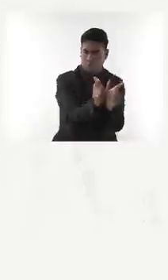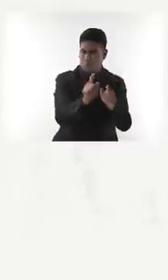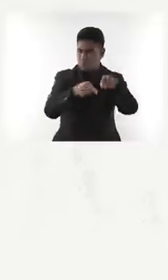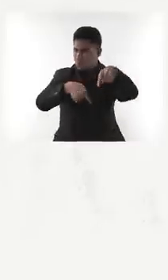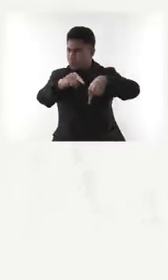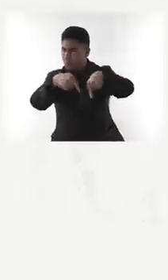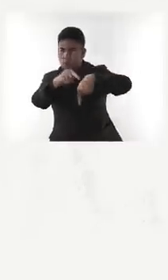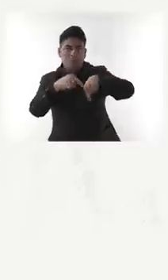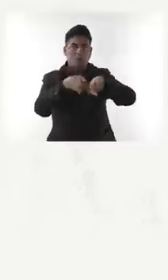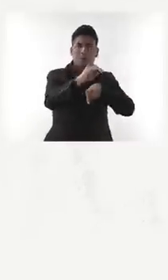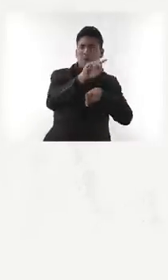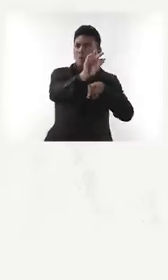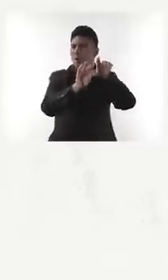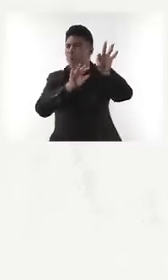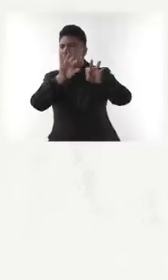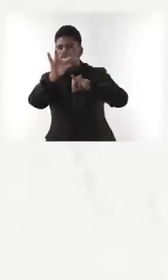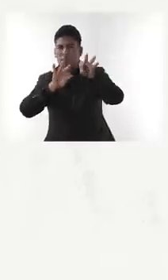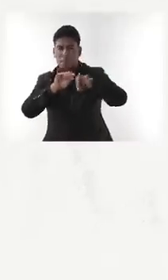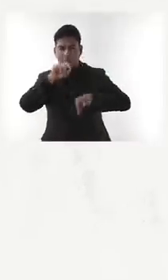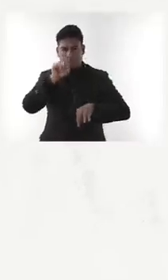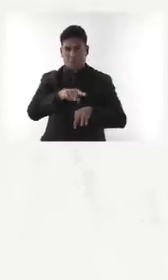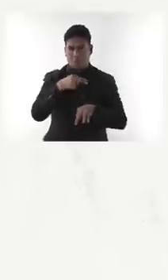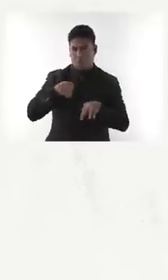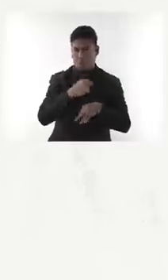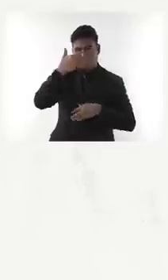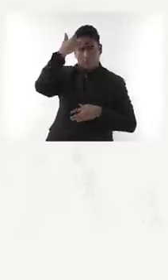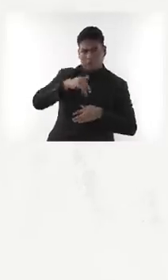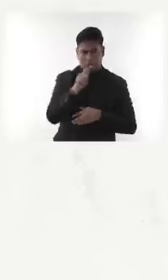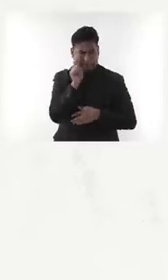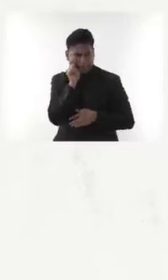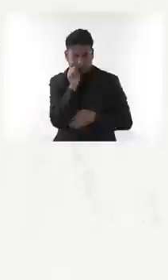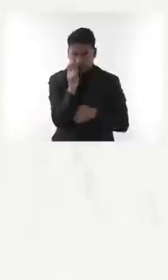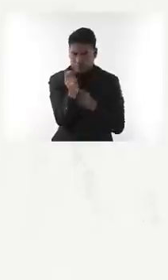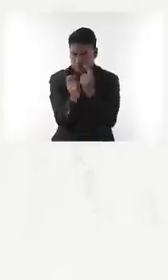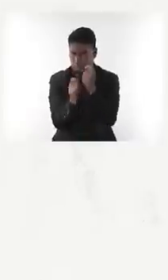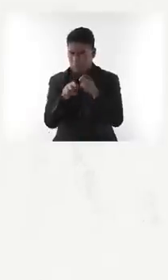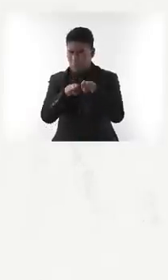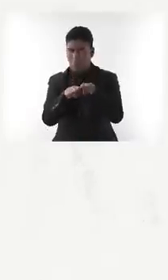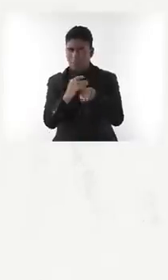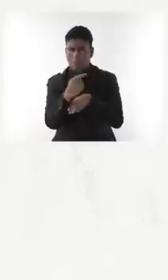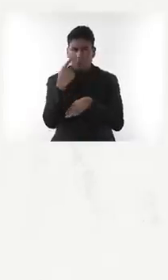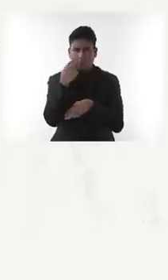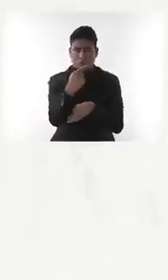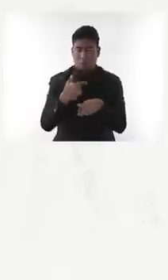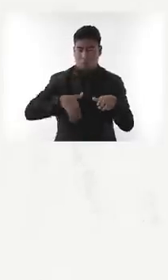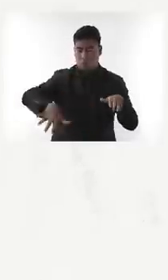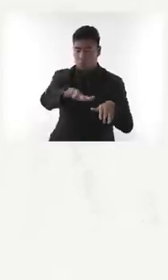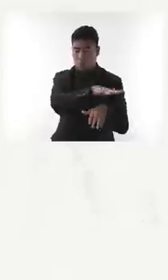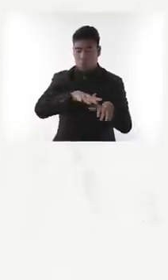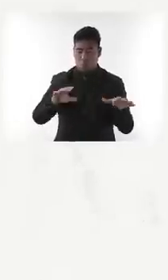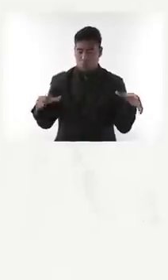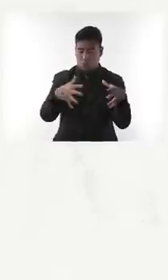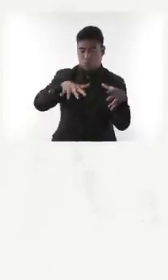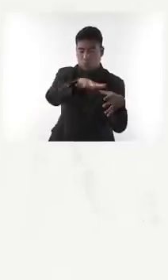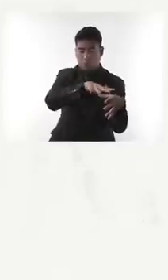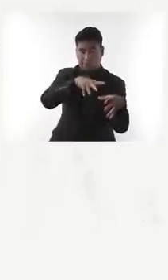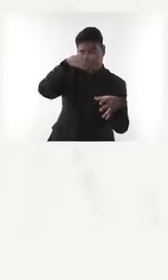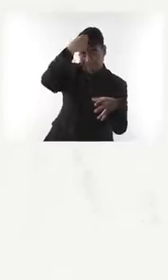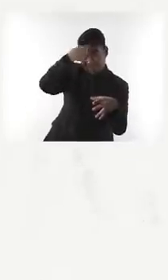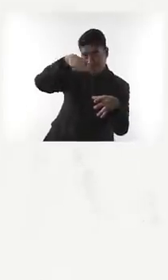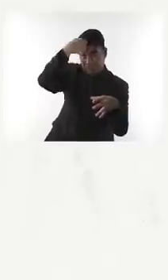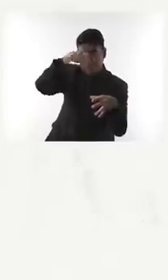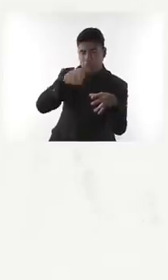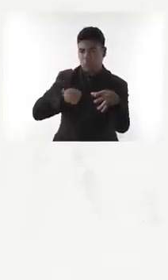una autocrítica objetiva, llevando a cabo retroalimentación del cuerpo técnico, de nuestros